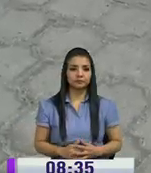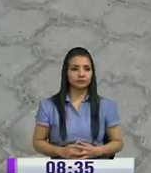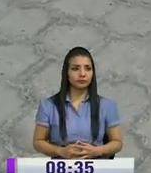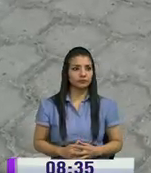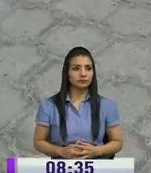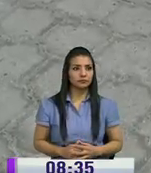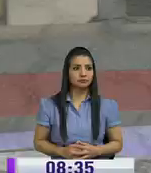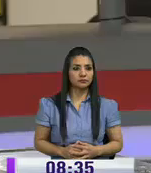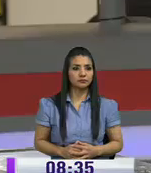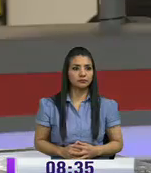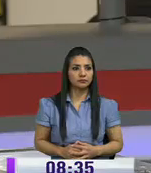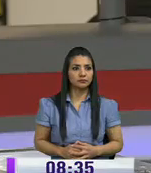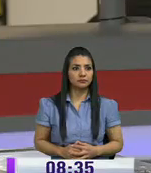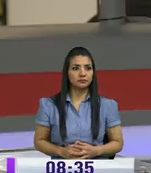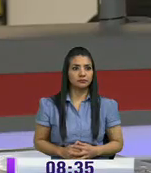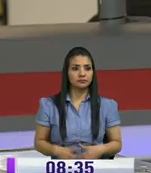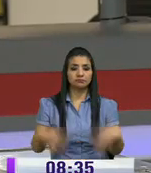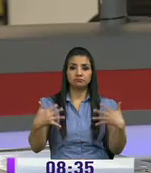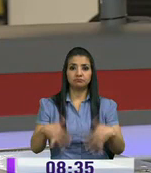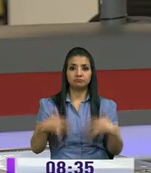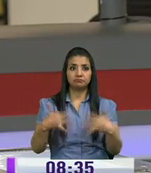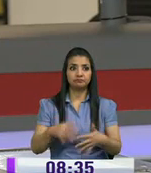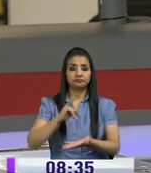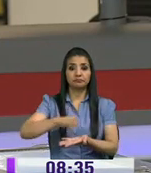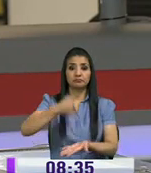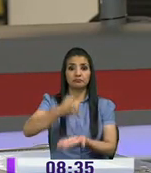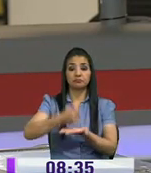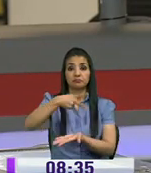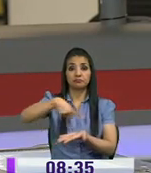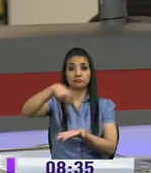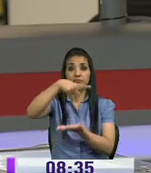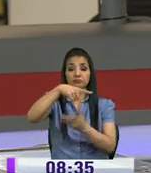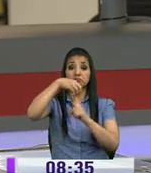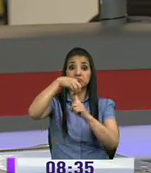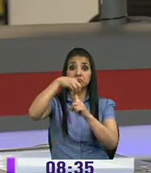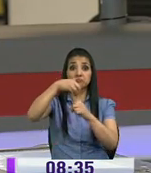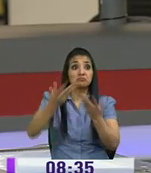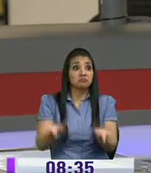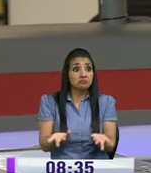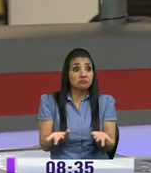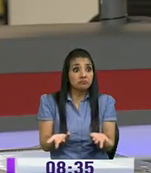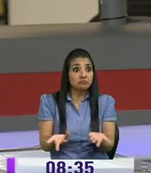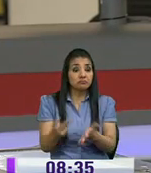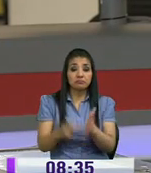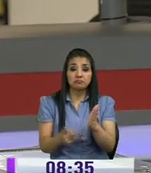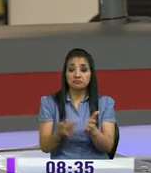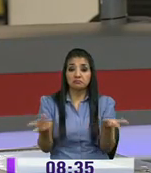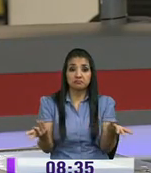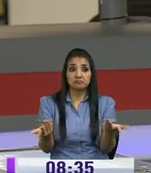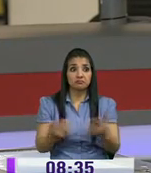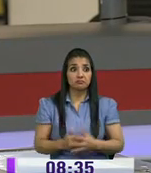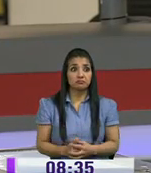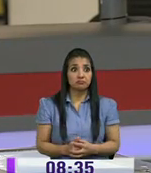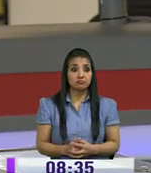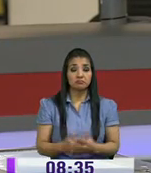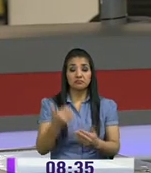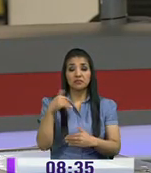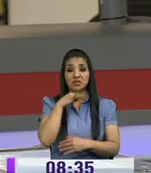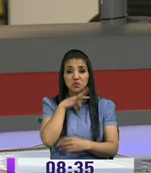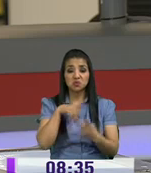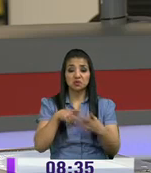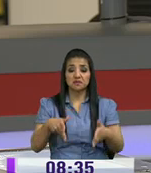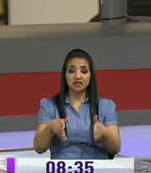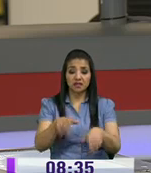Sofía Vintimilla. Qué terrible esto, ¿eh? La junta parroquial, ¿qué dirá de todo lo que le sucede a los vecinos? Suciedad, malas